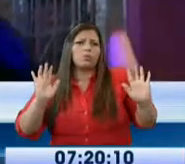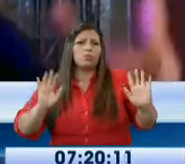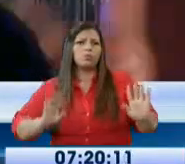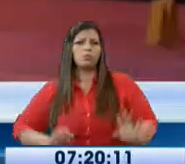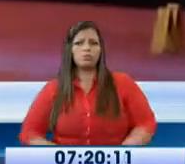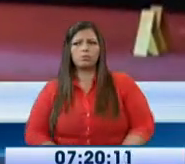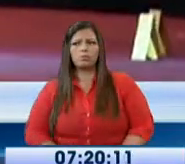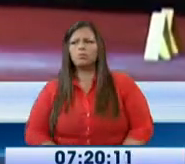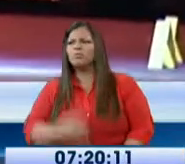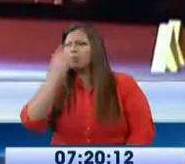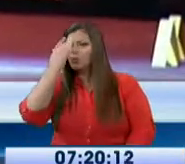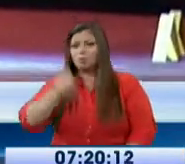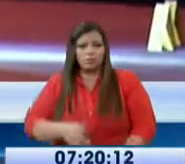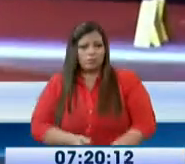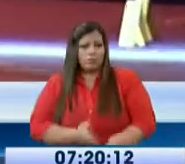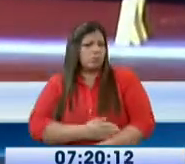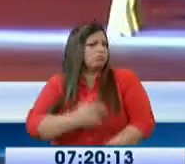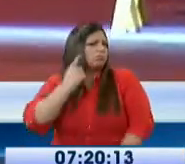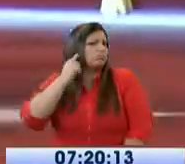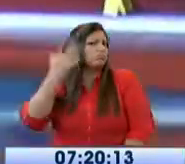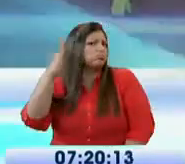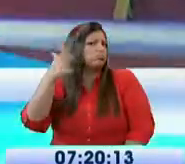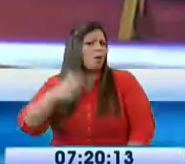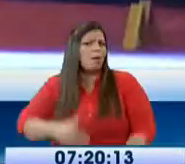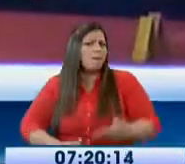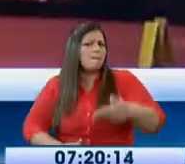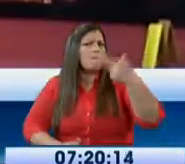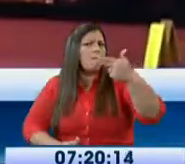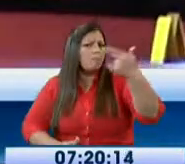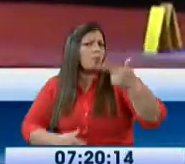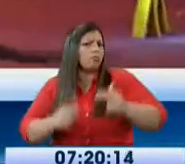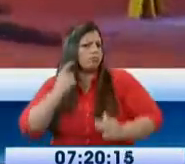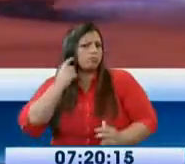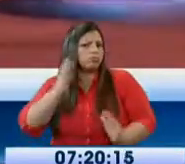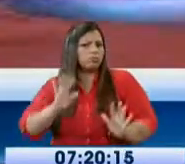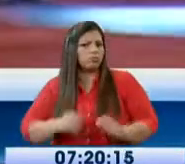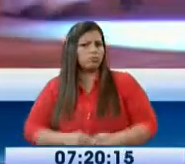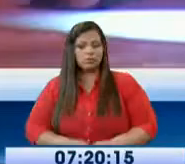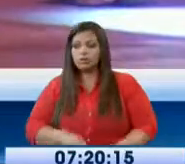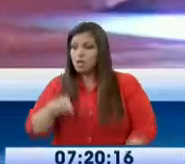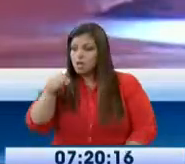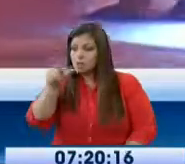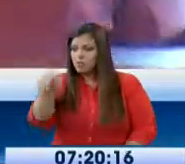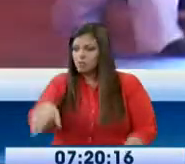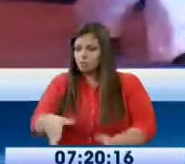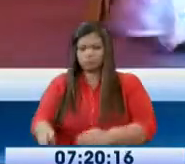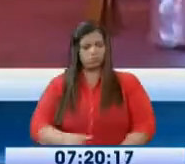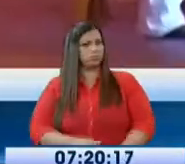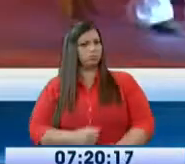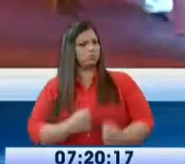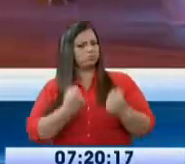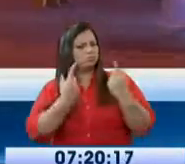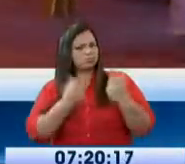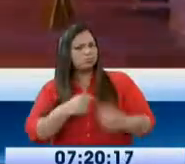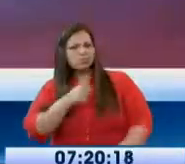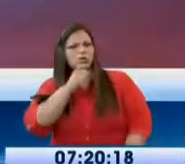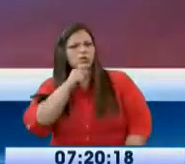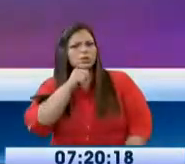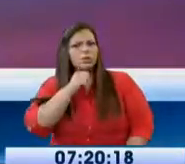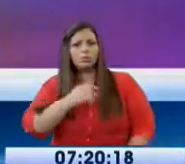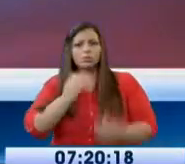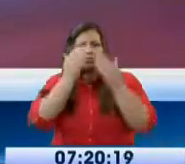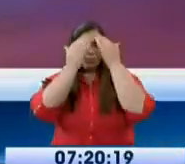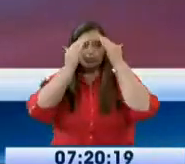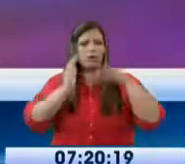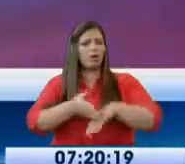¿por qué? No escuchamos. Y dice, un señor está muerto abajo. Y nosotros le dijimos, desde que estamos en las 7 aquí no escuchamos nada.